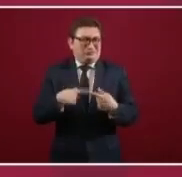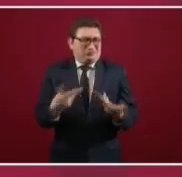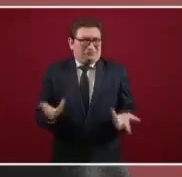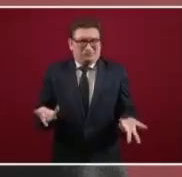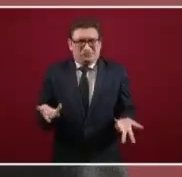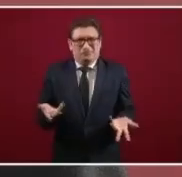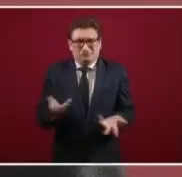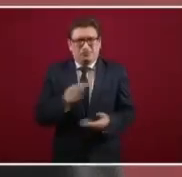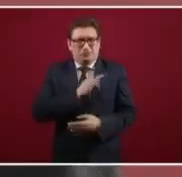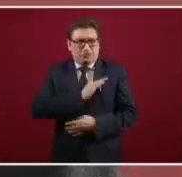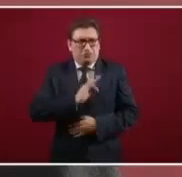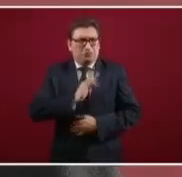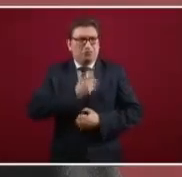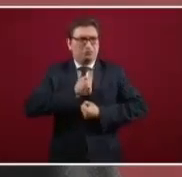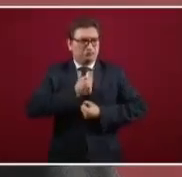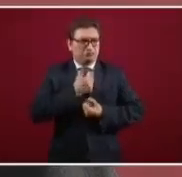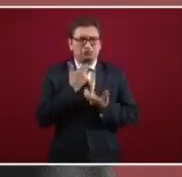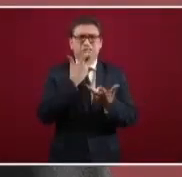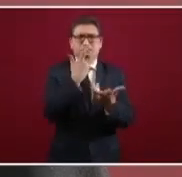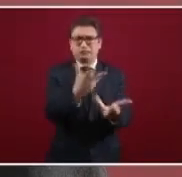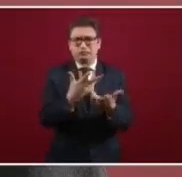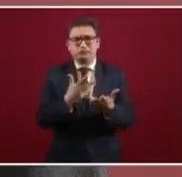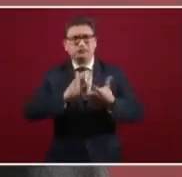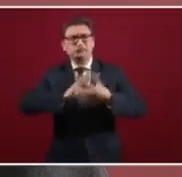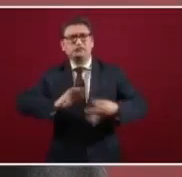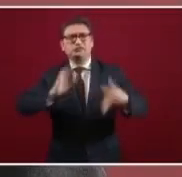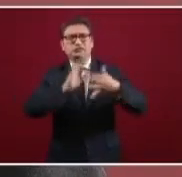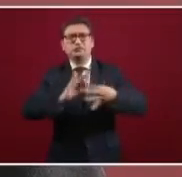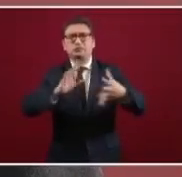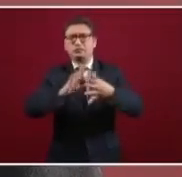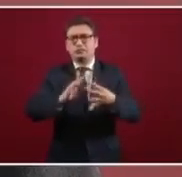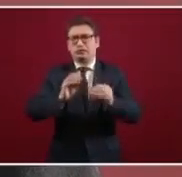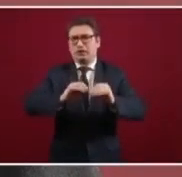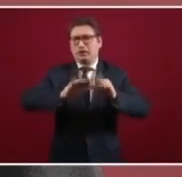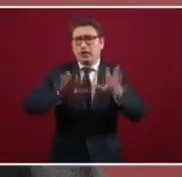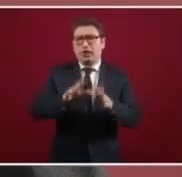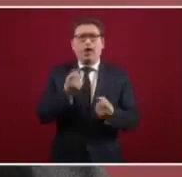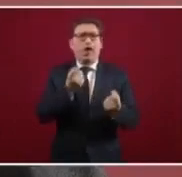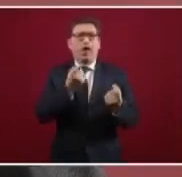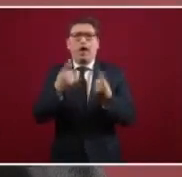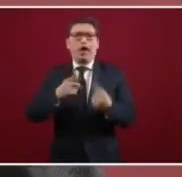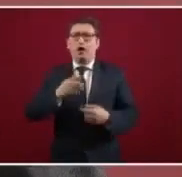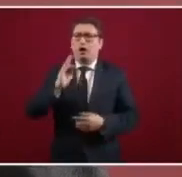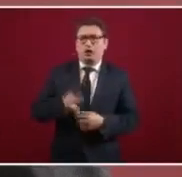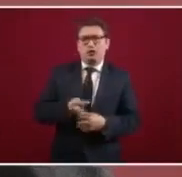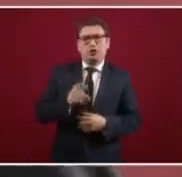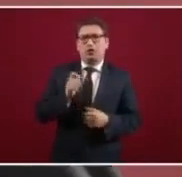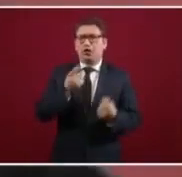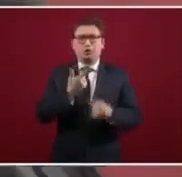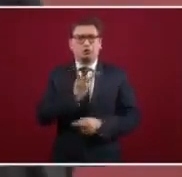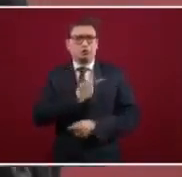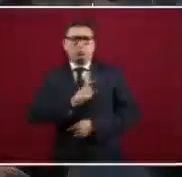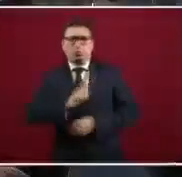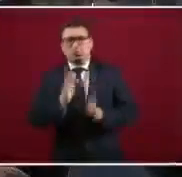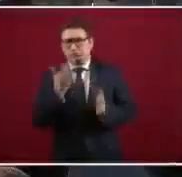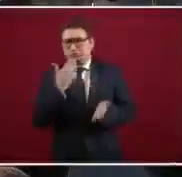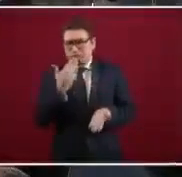se exprese que se garantice el derecho a disentir y eso es lo que estamos buscando